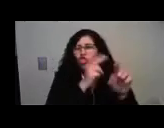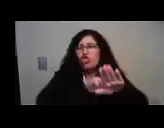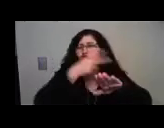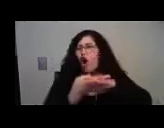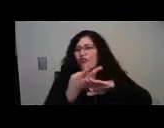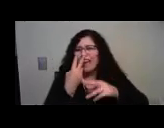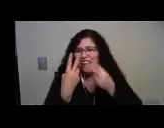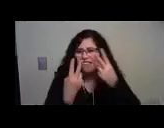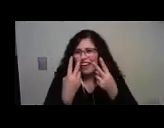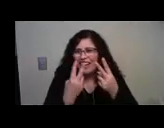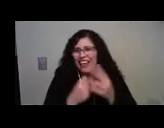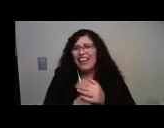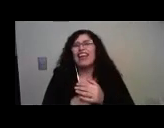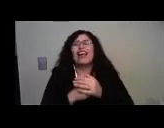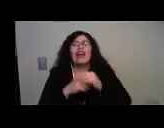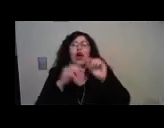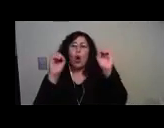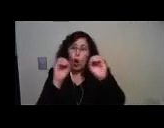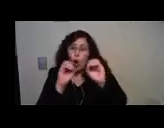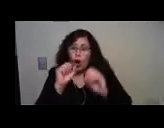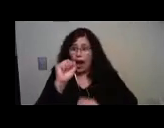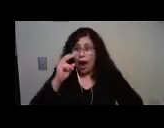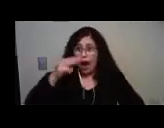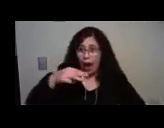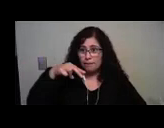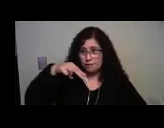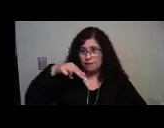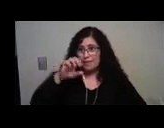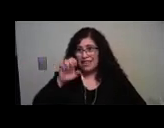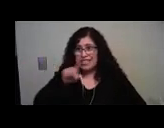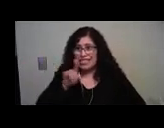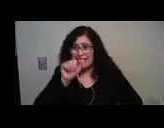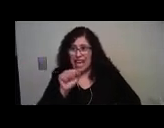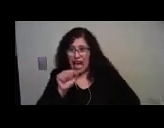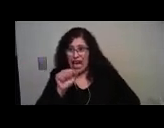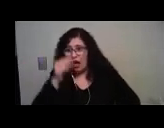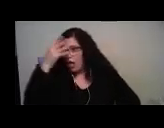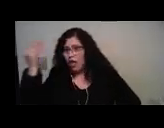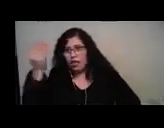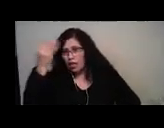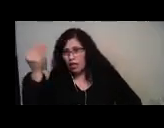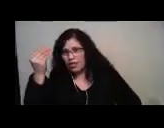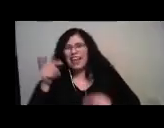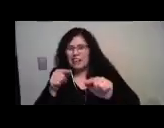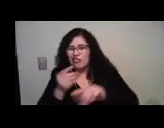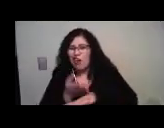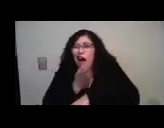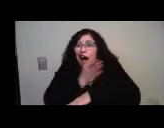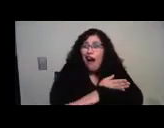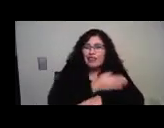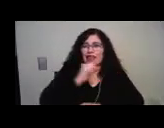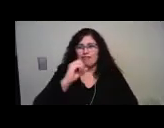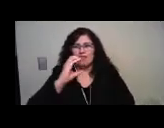acuerdo? Entonces, esto es la antesala generalmente de un accidente vascular encefálico de mayor complejidad.